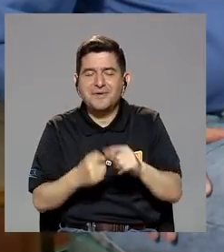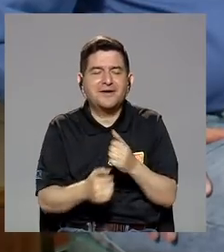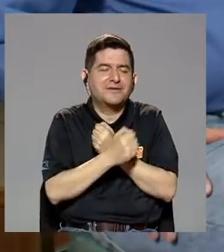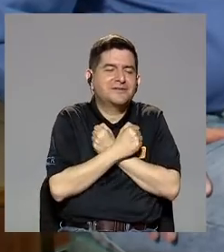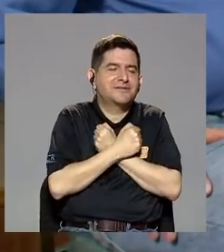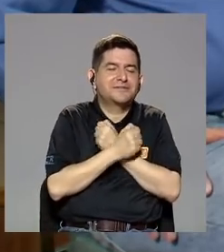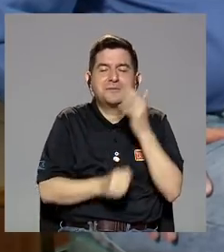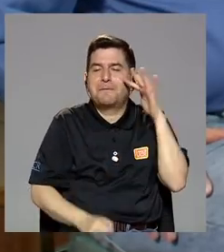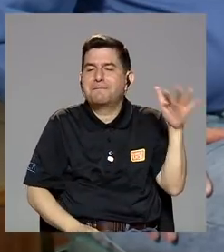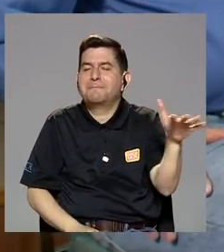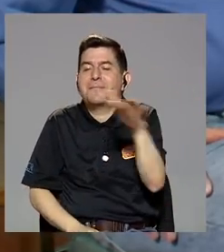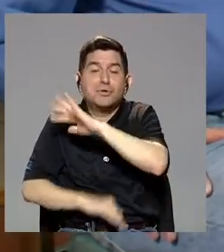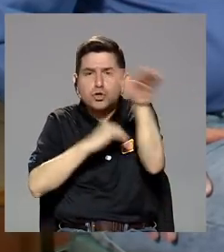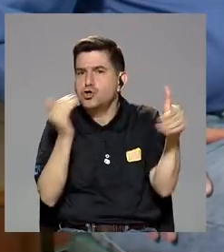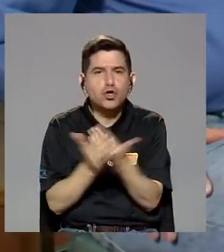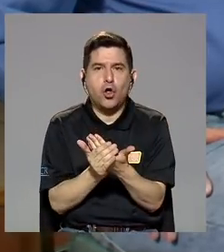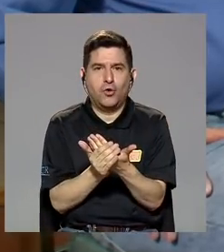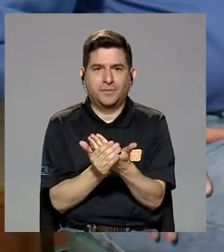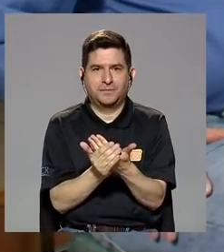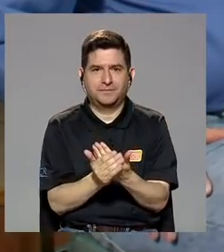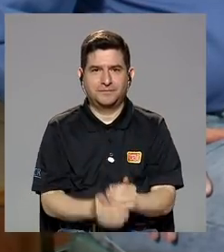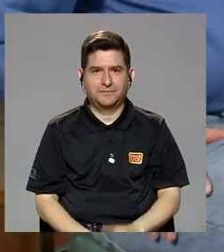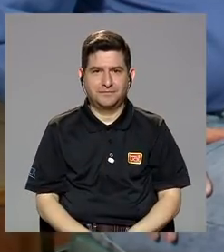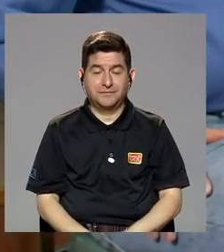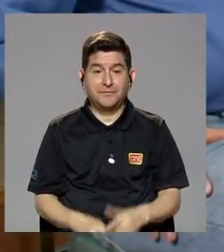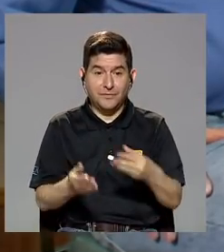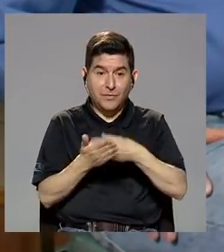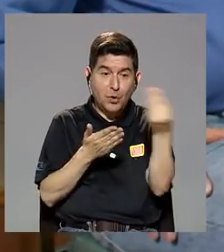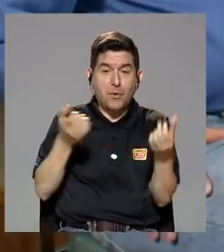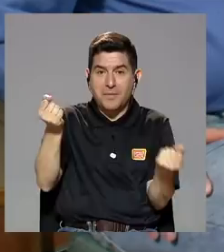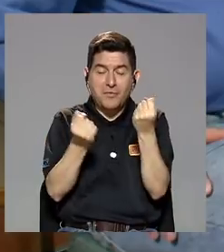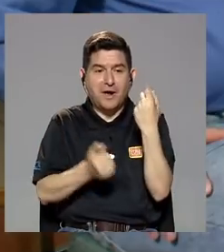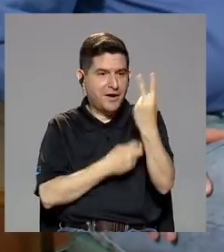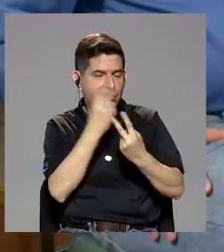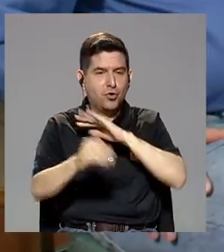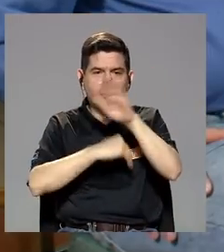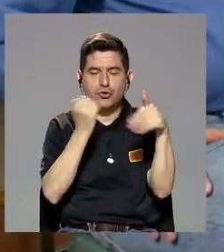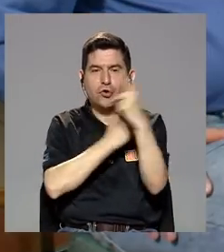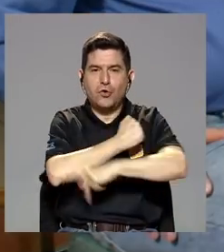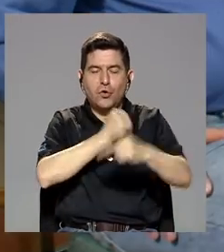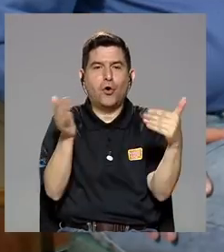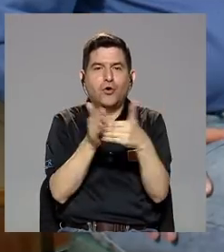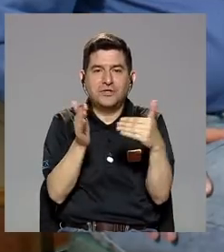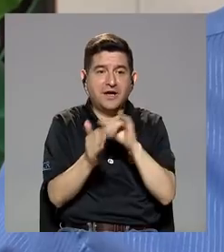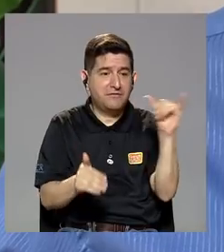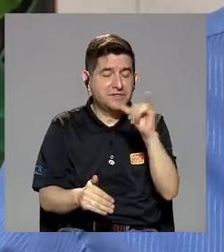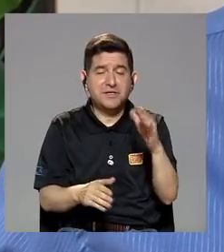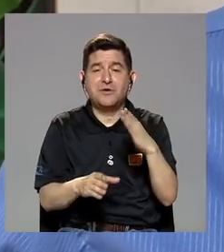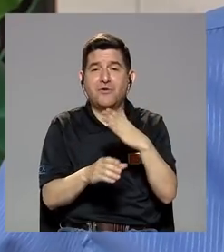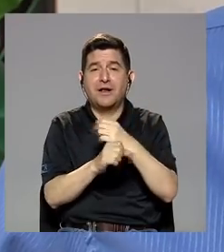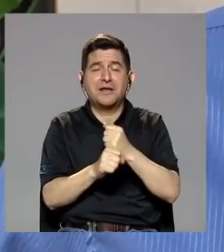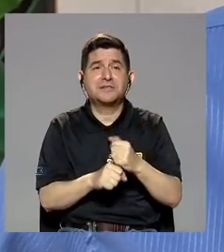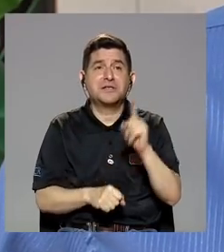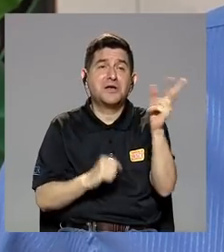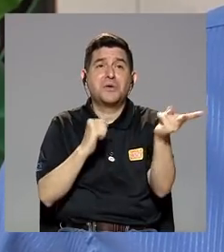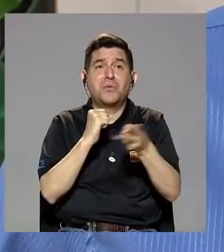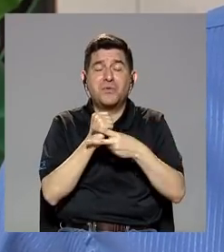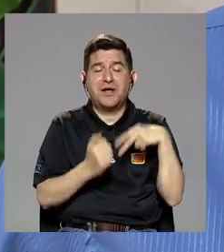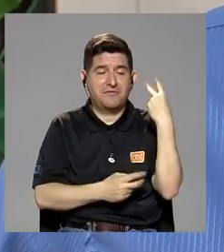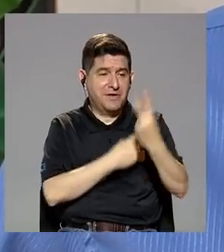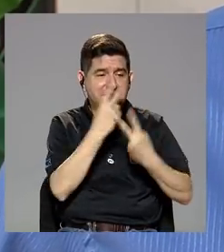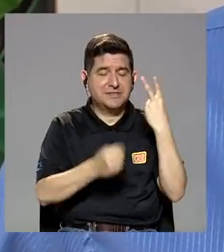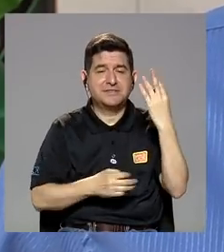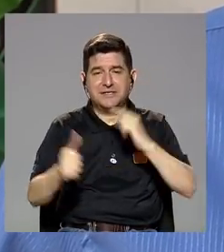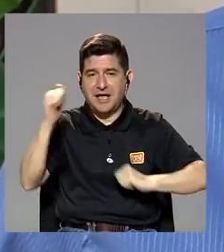afectos con paisajes juntos también compré un auto para poder recorrer todo el país de nuevo como lo había hecho alguna vez en las giras